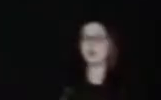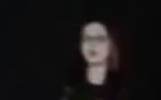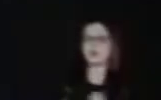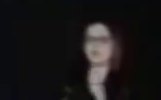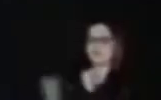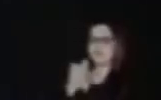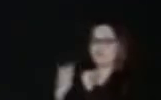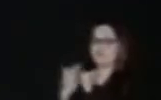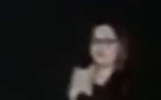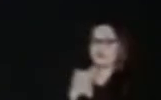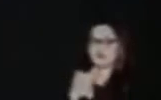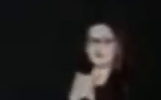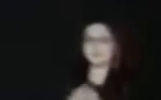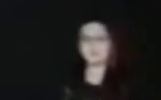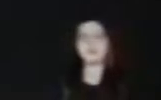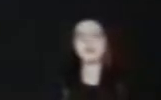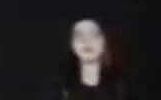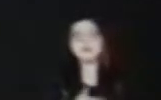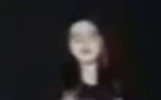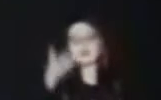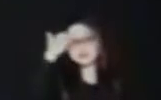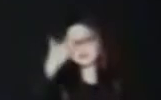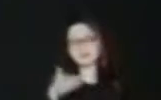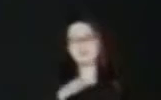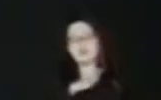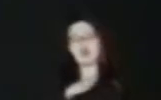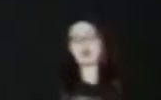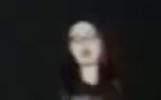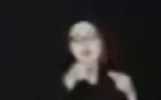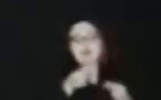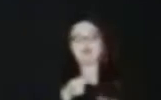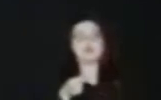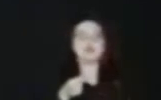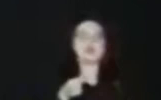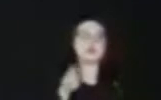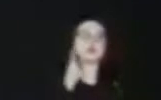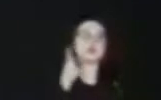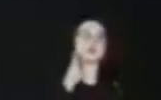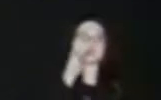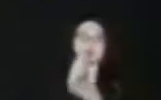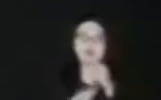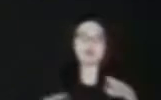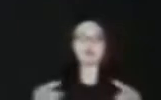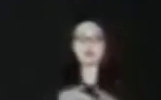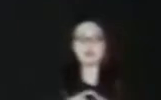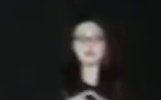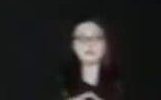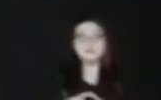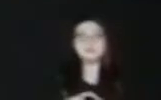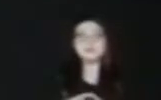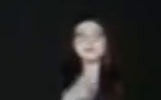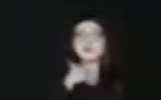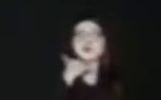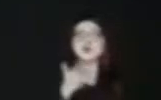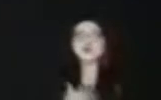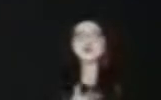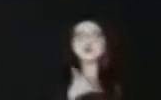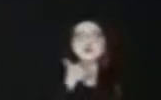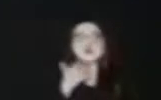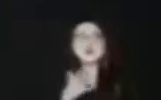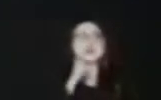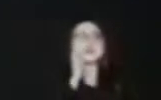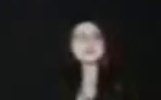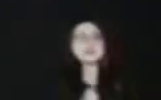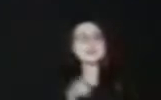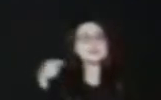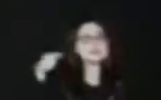gobierno. En el periodo neoliberal, la corrupción se convirtió en